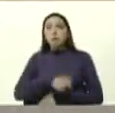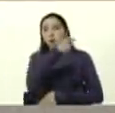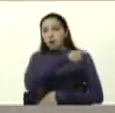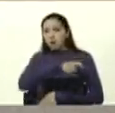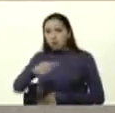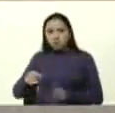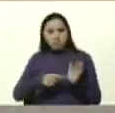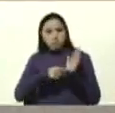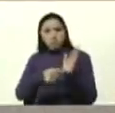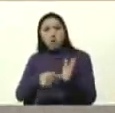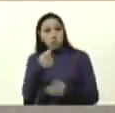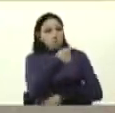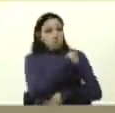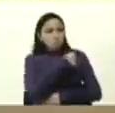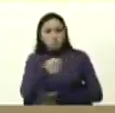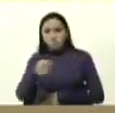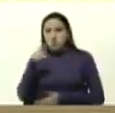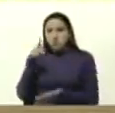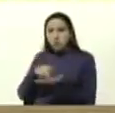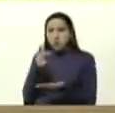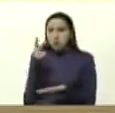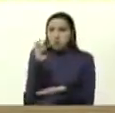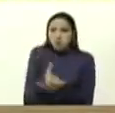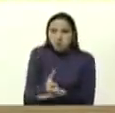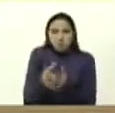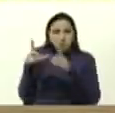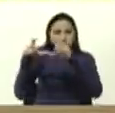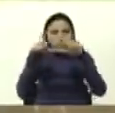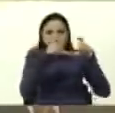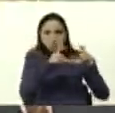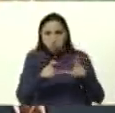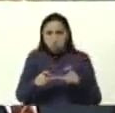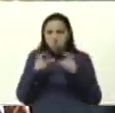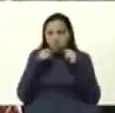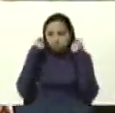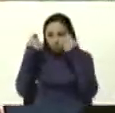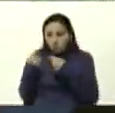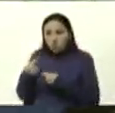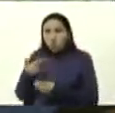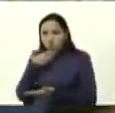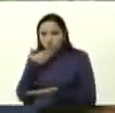presentes, periodistas, camarógrafos, fotógrafos. Voy a retirar la mascarilla.